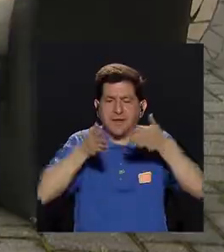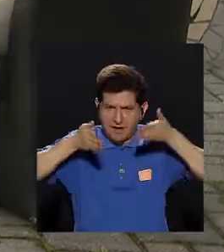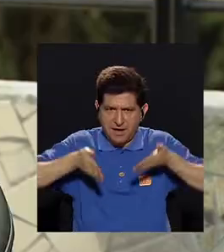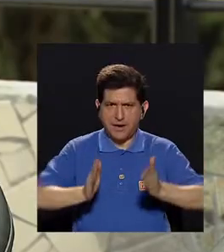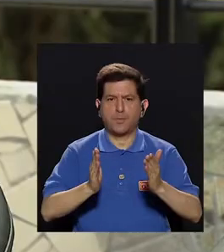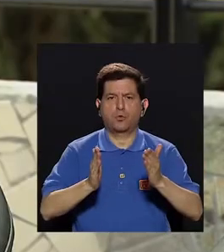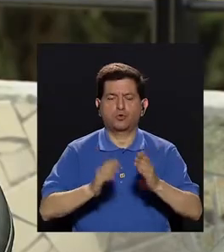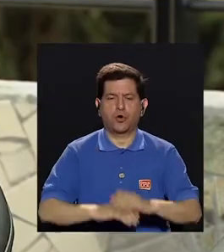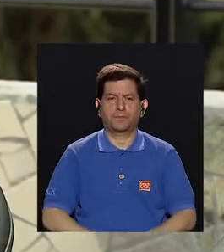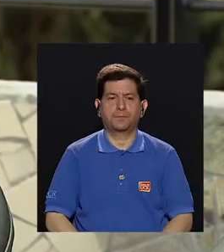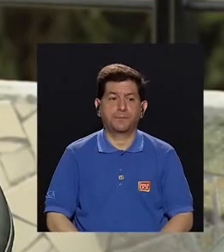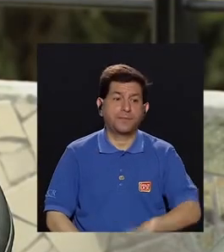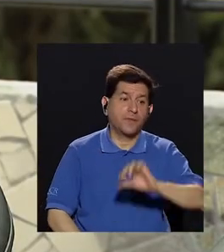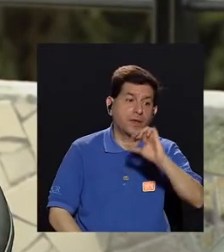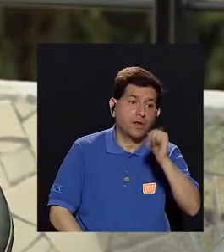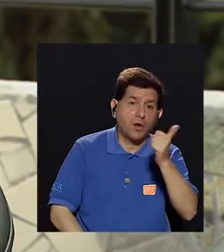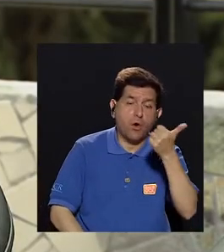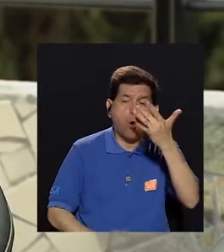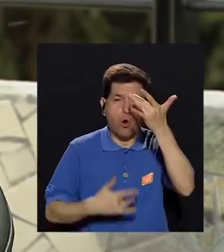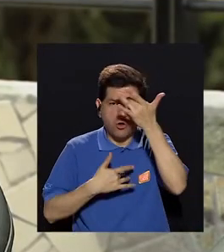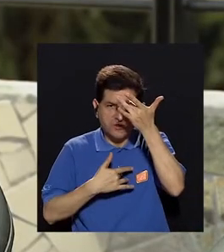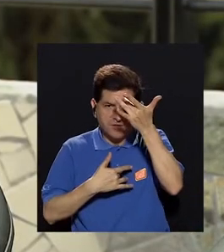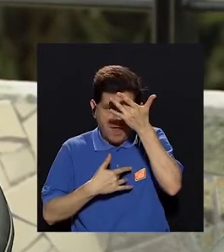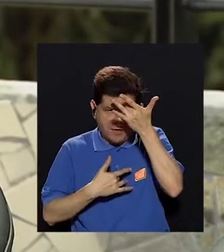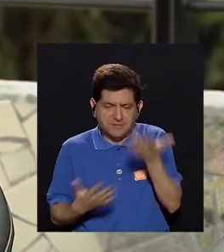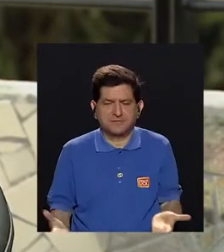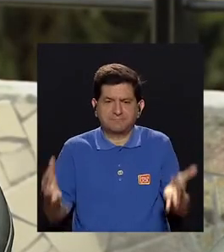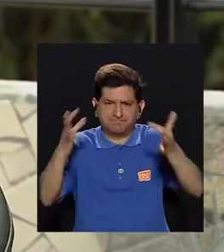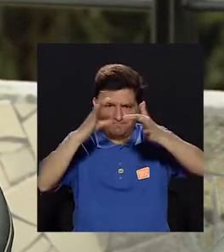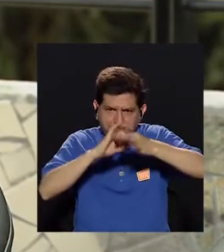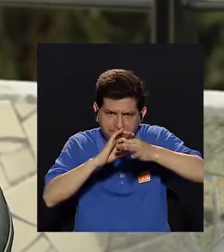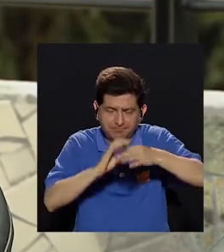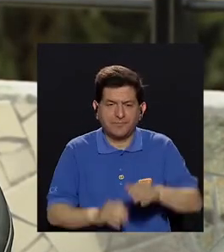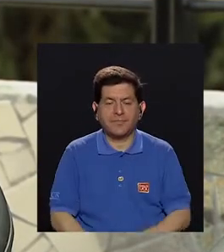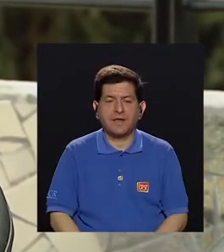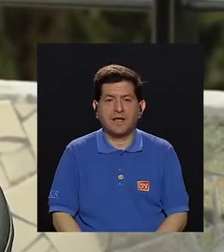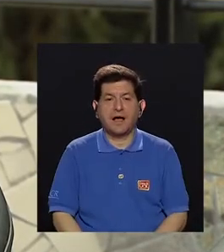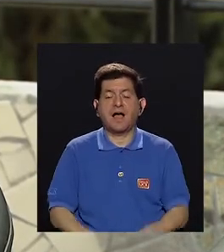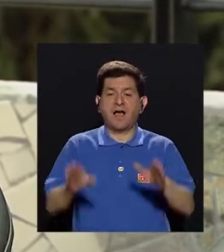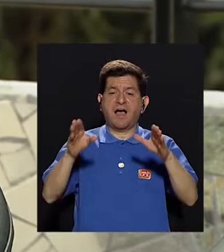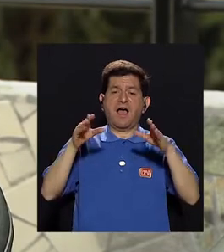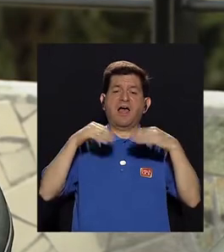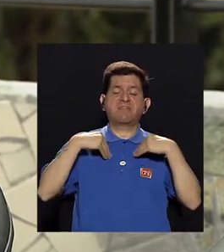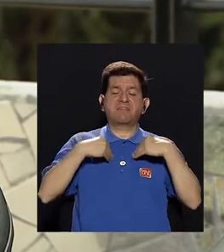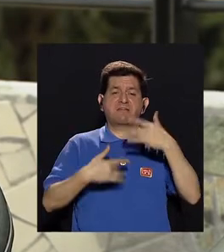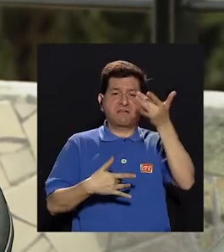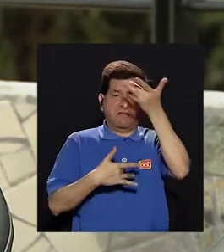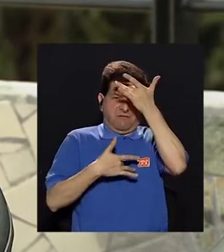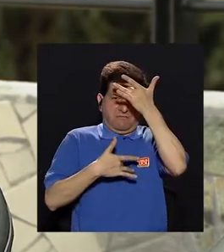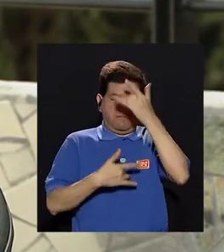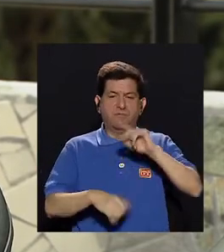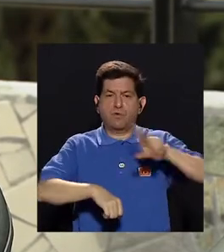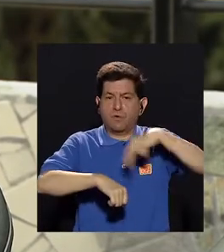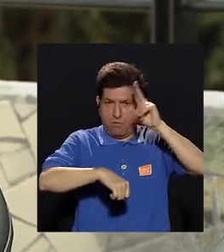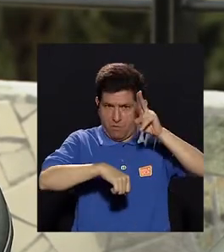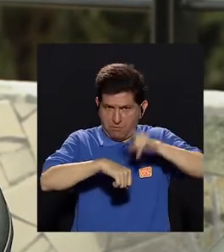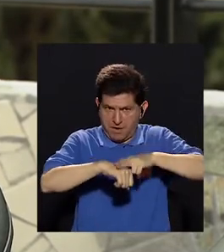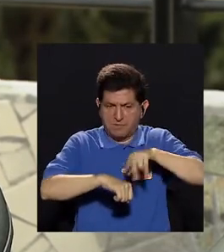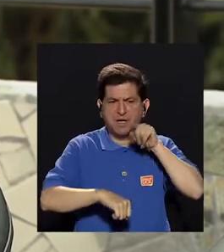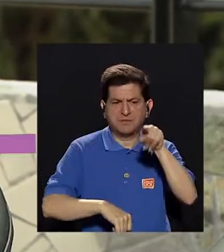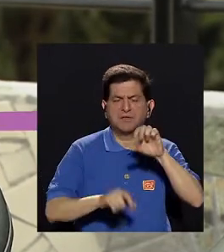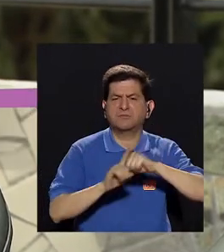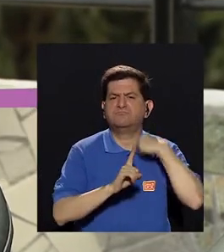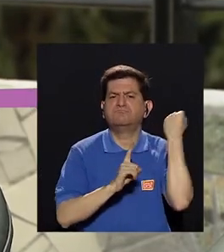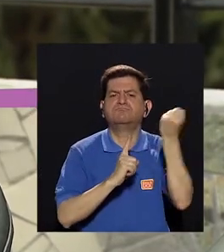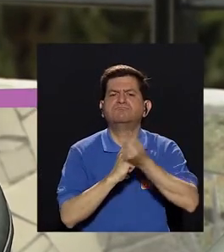vos. Existen otros padecimientos en relación con la adquisición de enfermedades y que usualmente tienen que